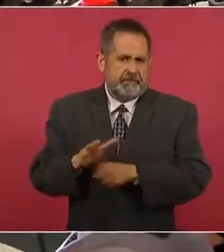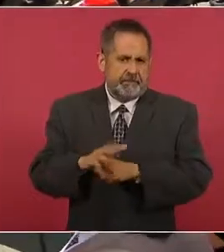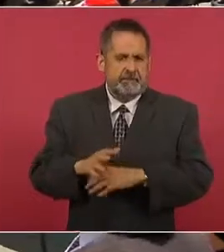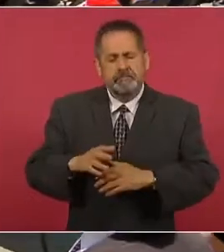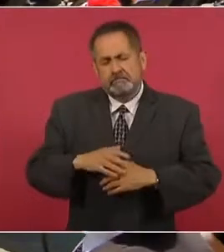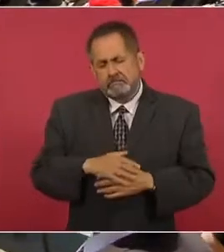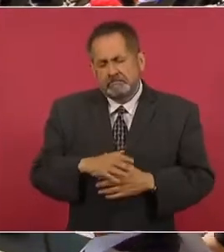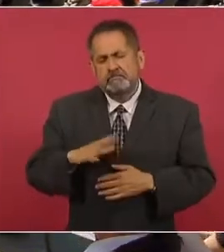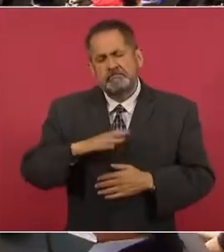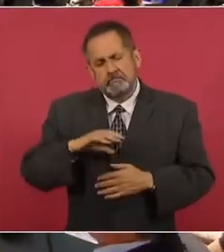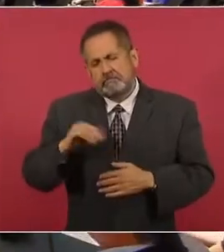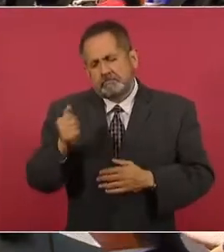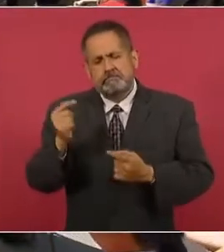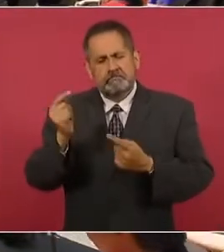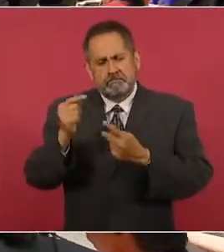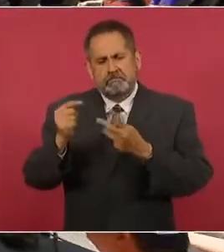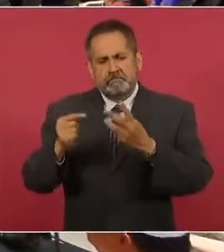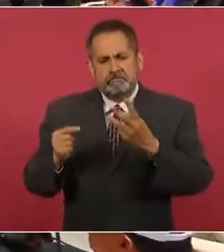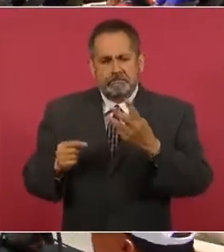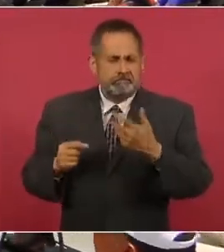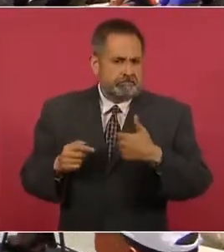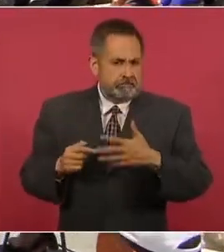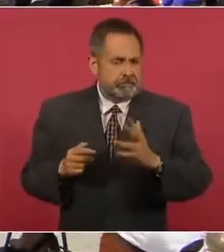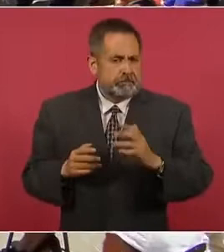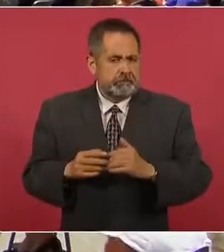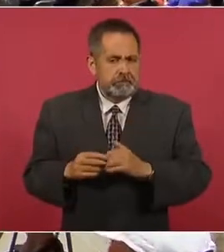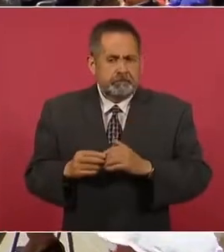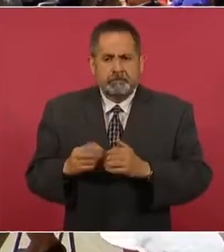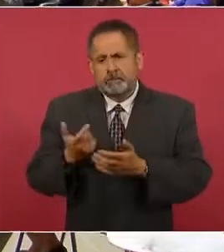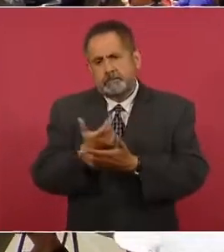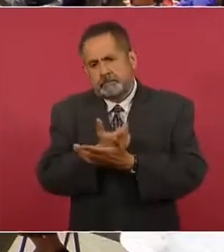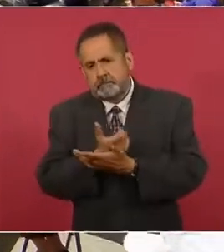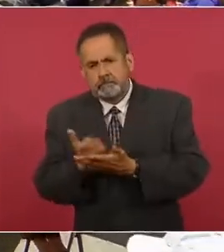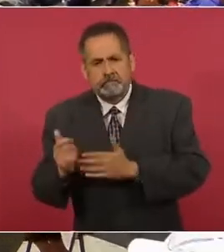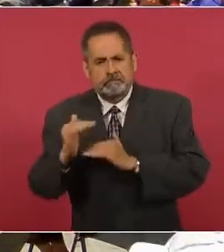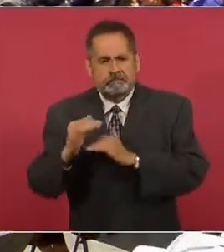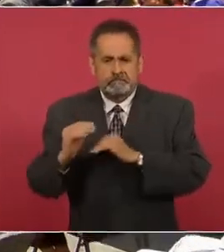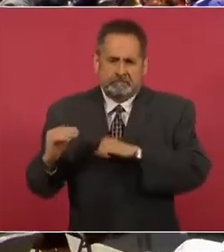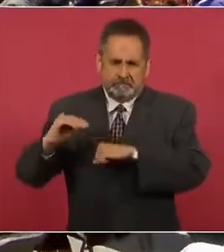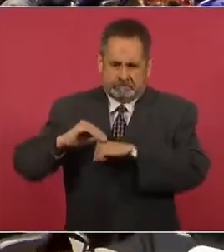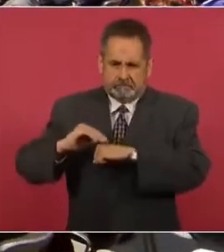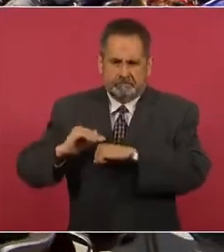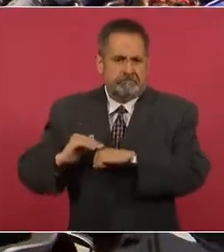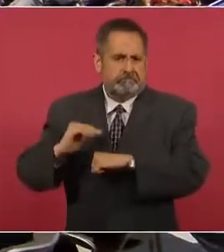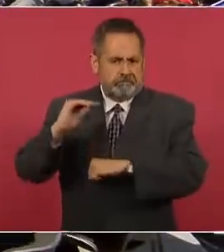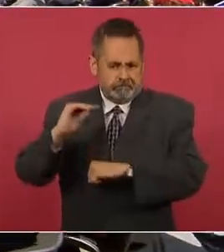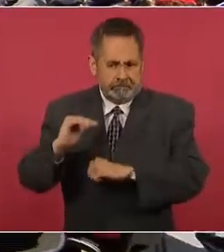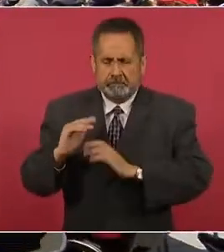otros datos, el incremento al salario mínimo,